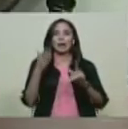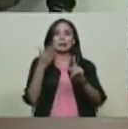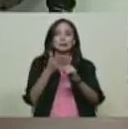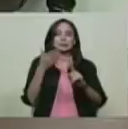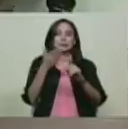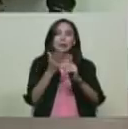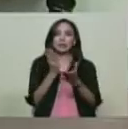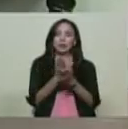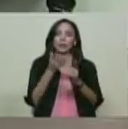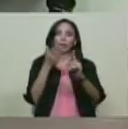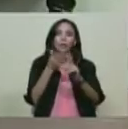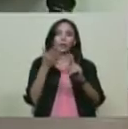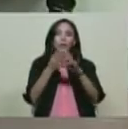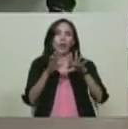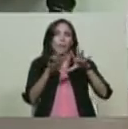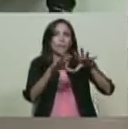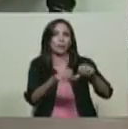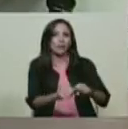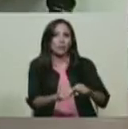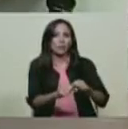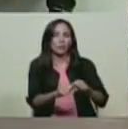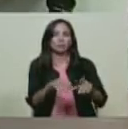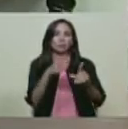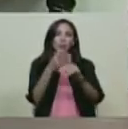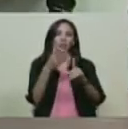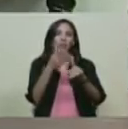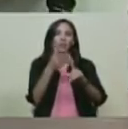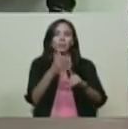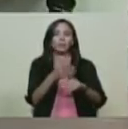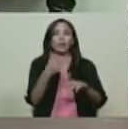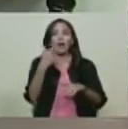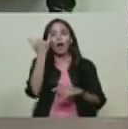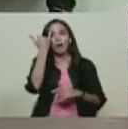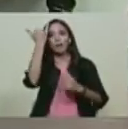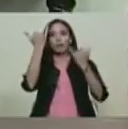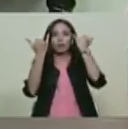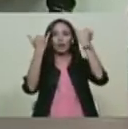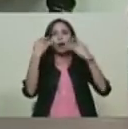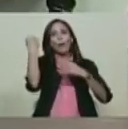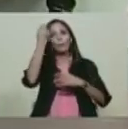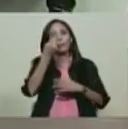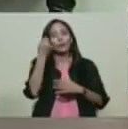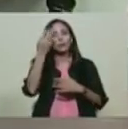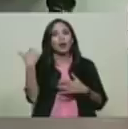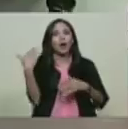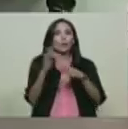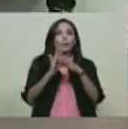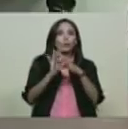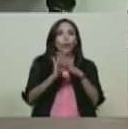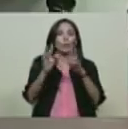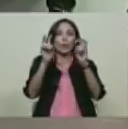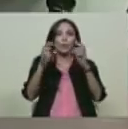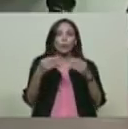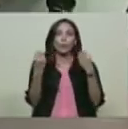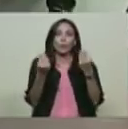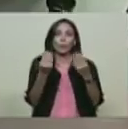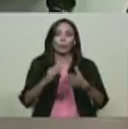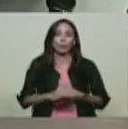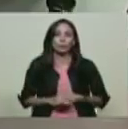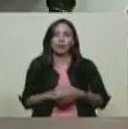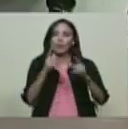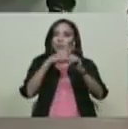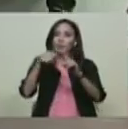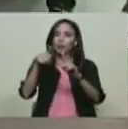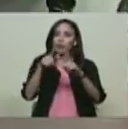agresión imperialista nos ha llevado, mira, a crear, a pensar nuevas fórmulas, a ensayar nuevas fórmulas en todos los